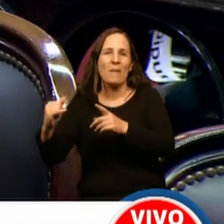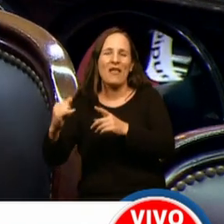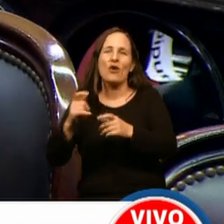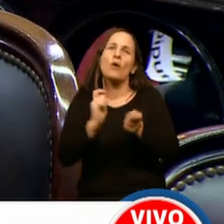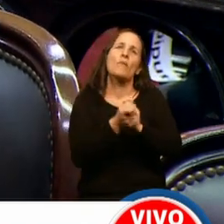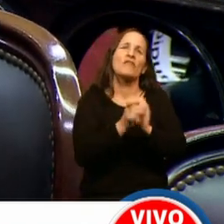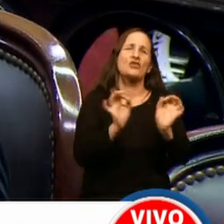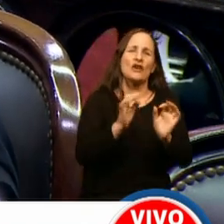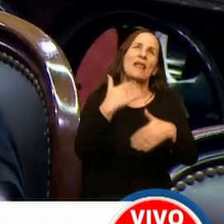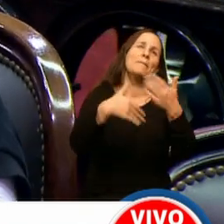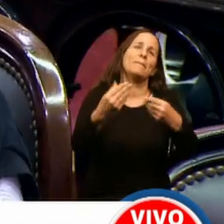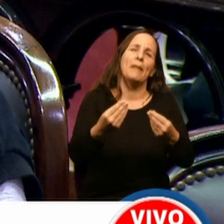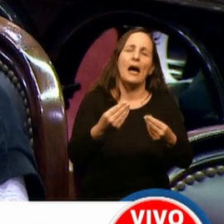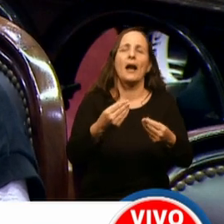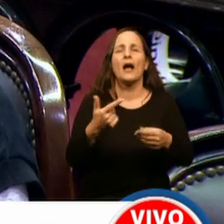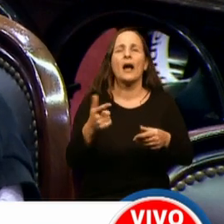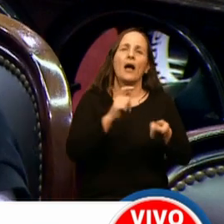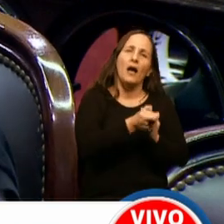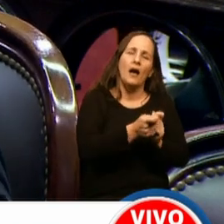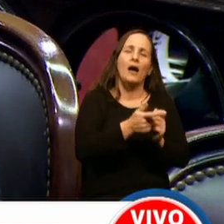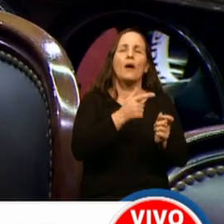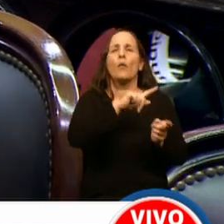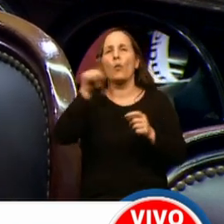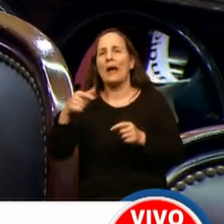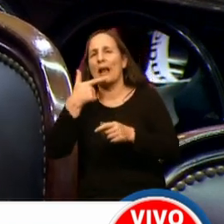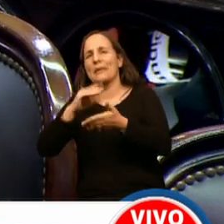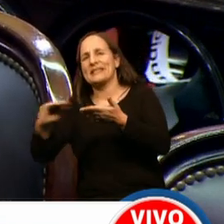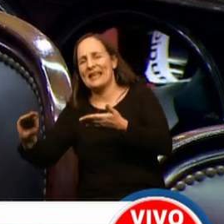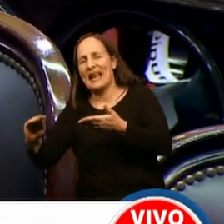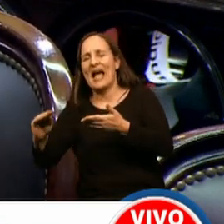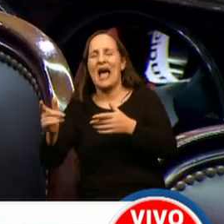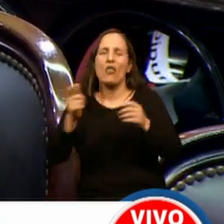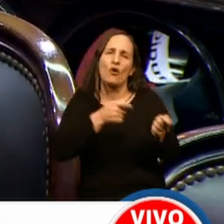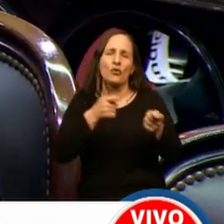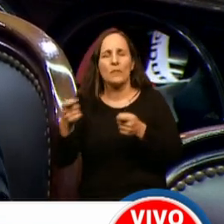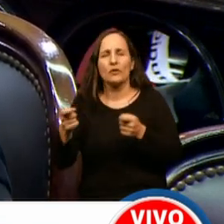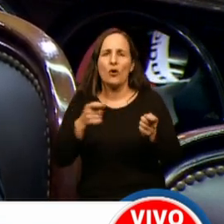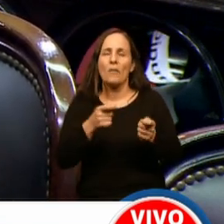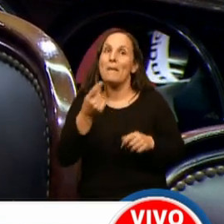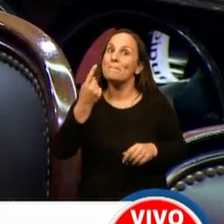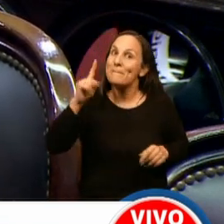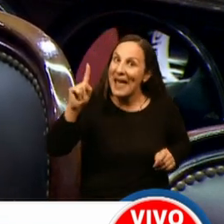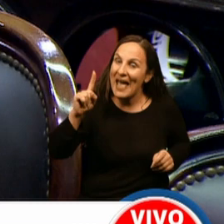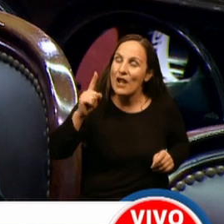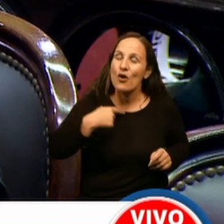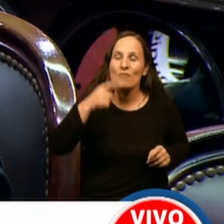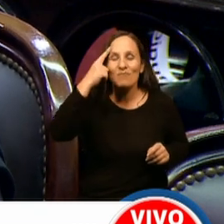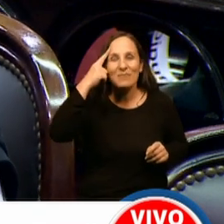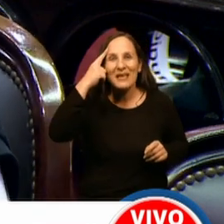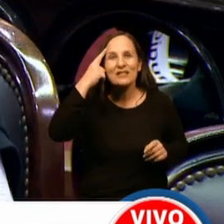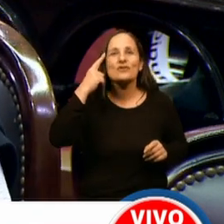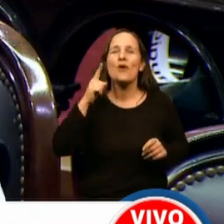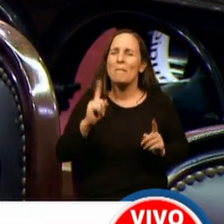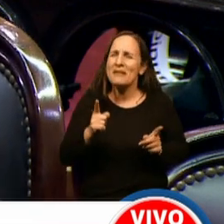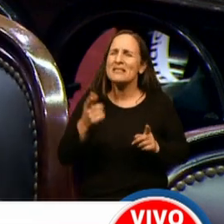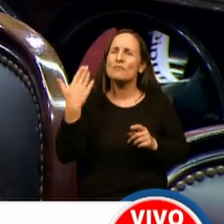modificación alguna para evitar que luego tenga que repartirse y volver de una cámara a la otra sin embargo creo que en este caso como